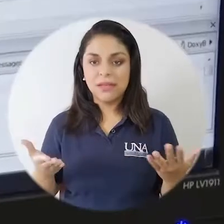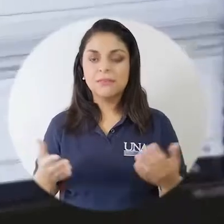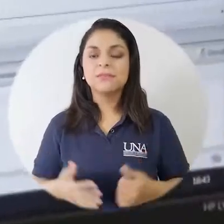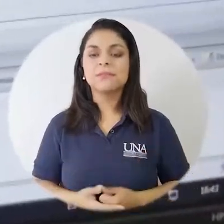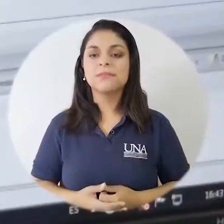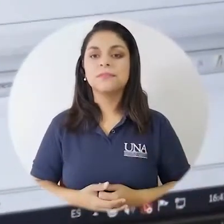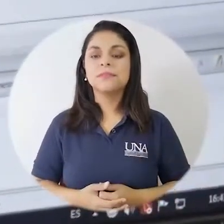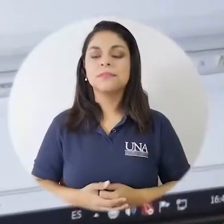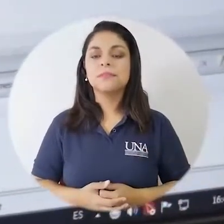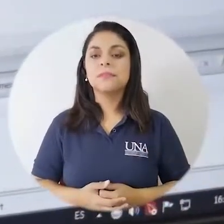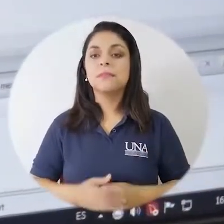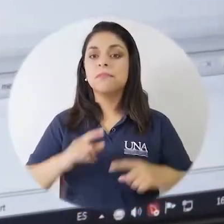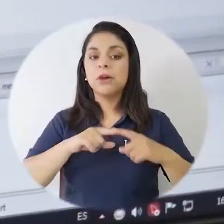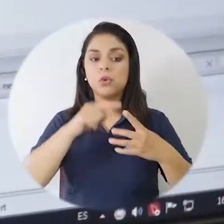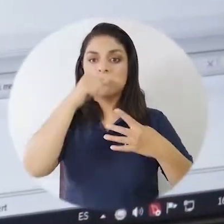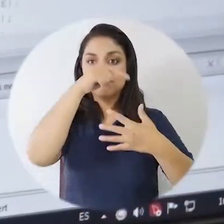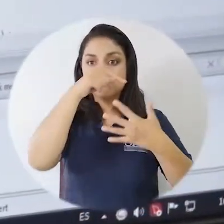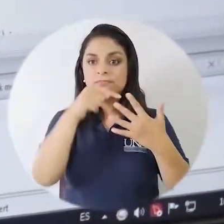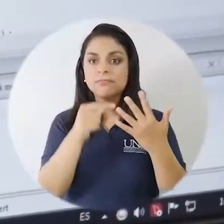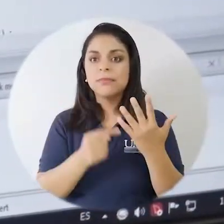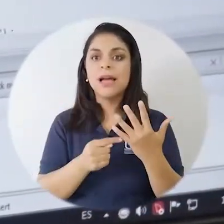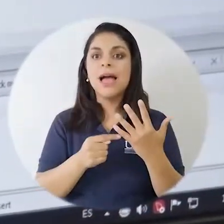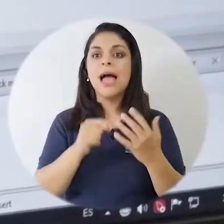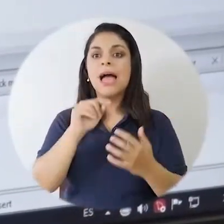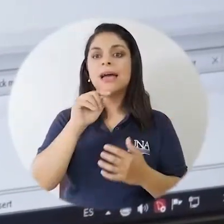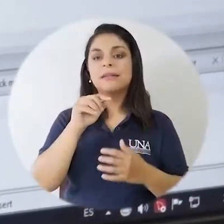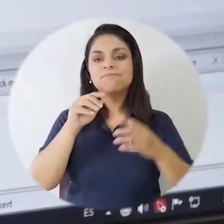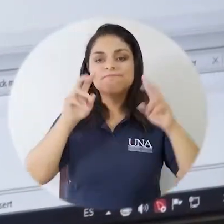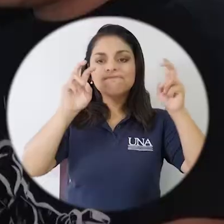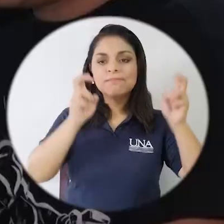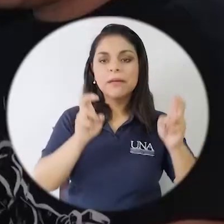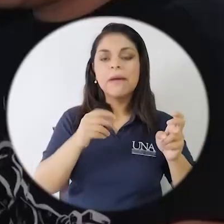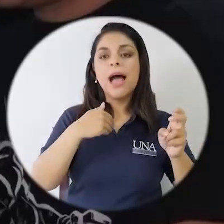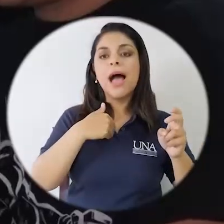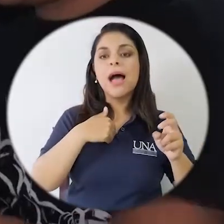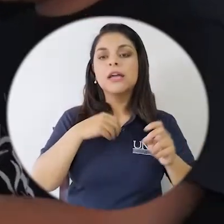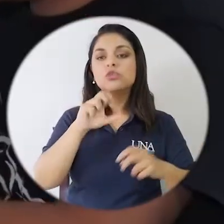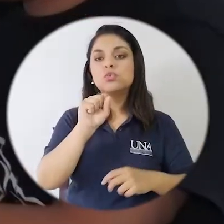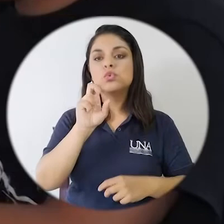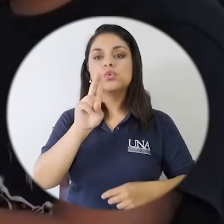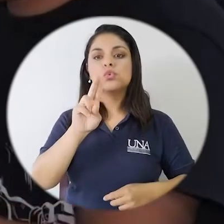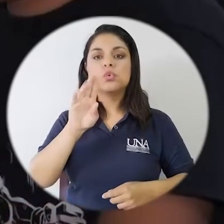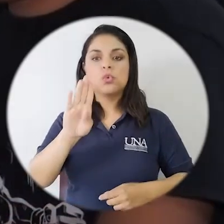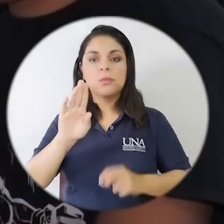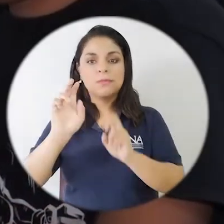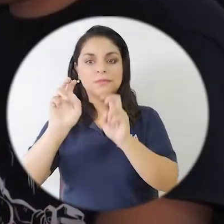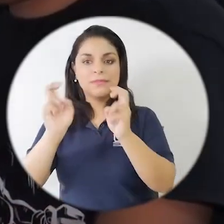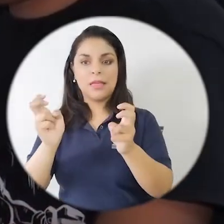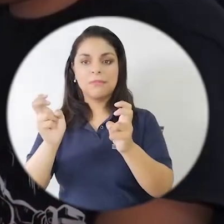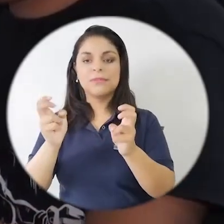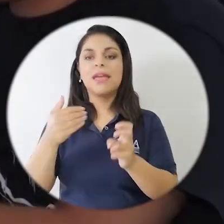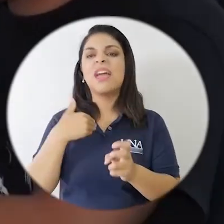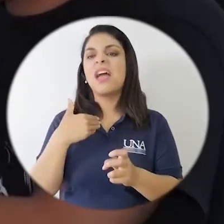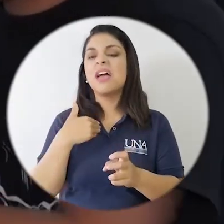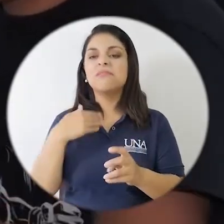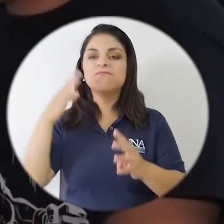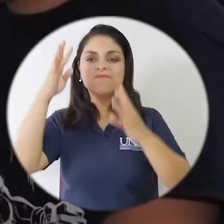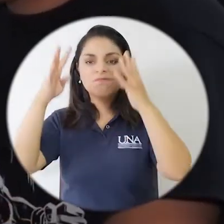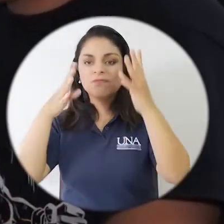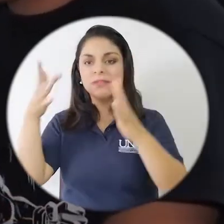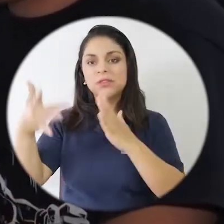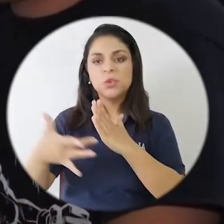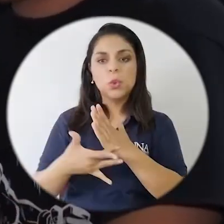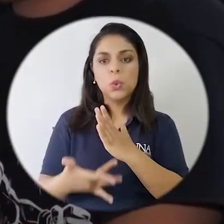productividad es el último eje. Pero dentro de cada uno de esos ejes hay subejes que se subdividen con temas que van desde el